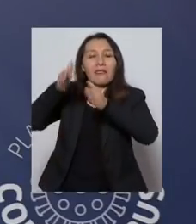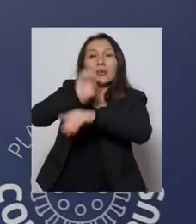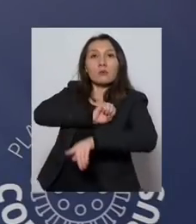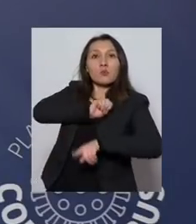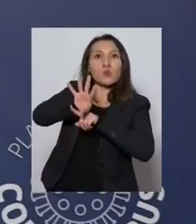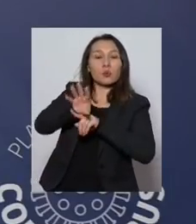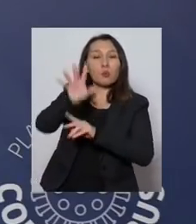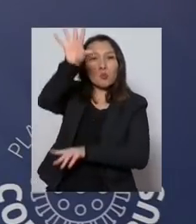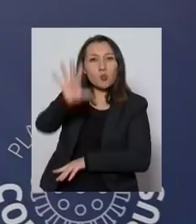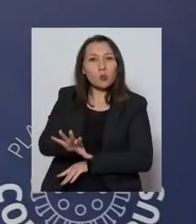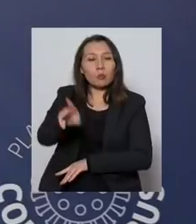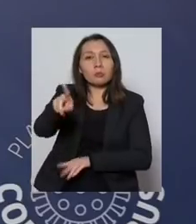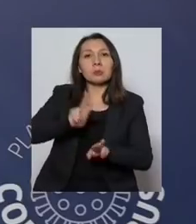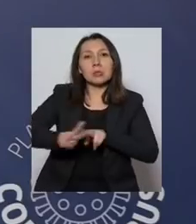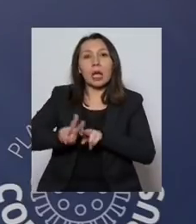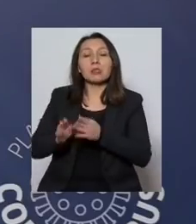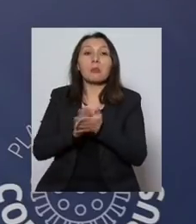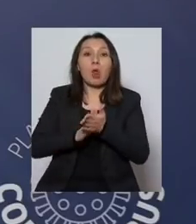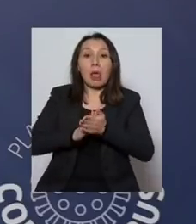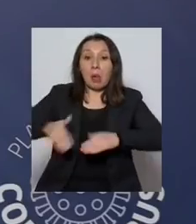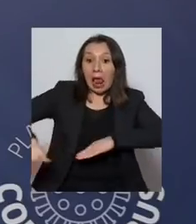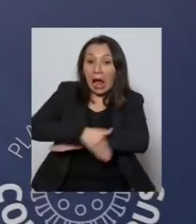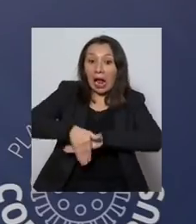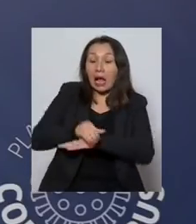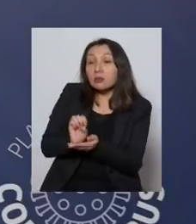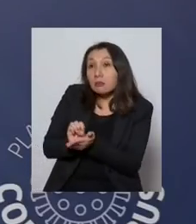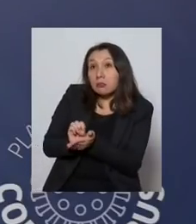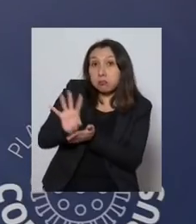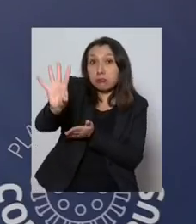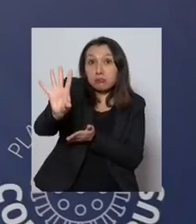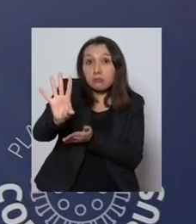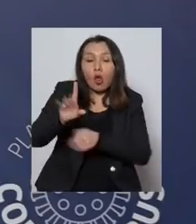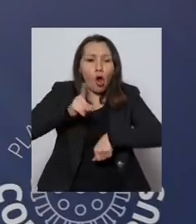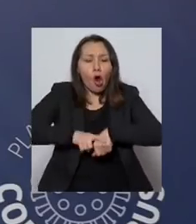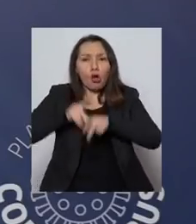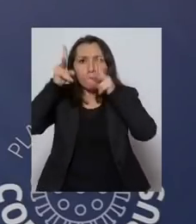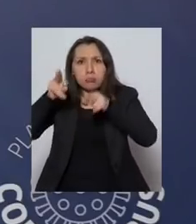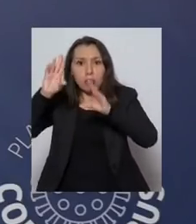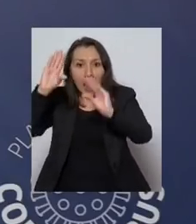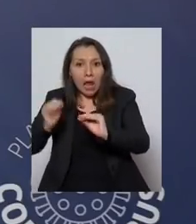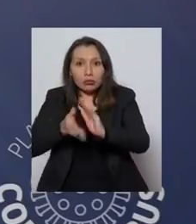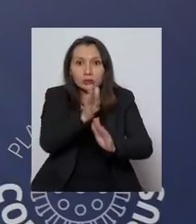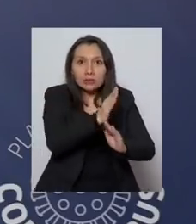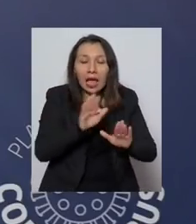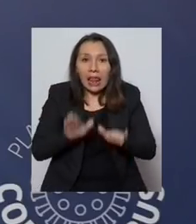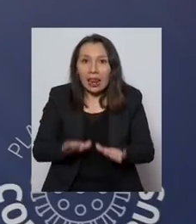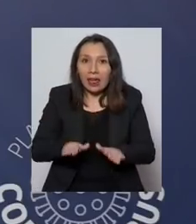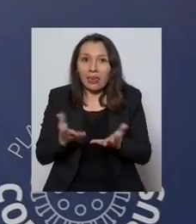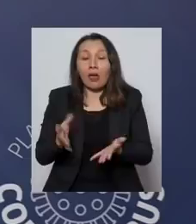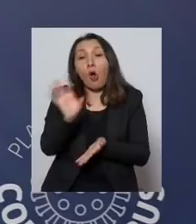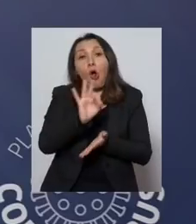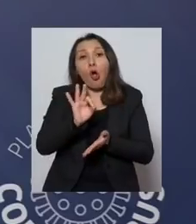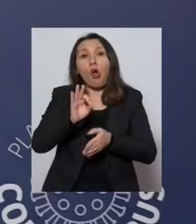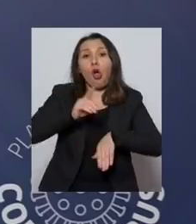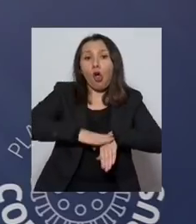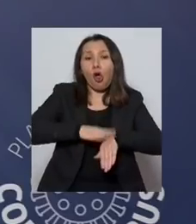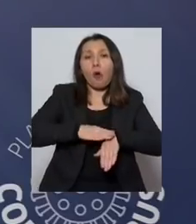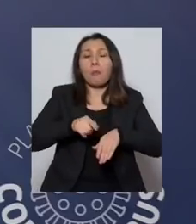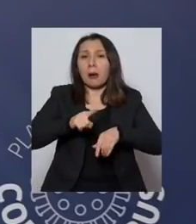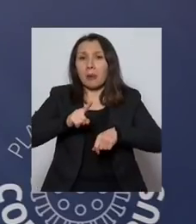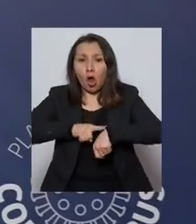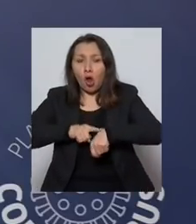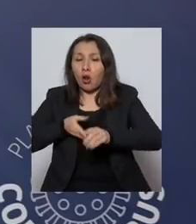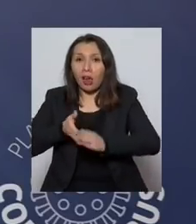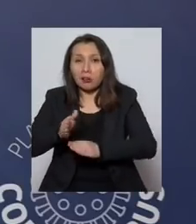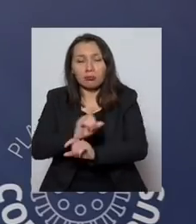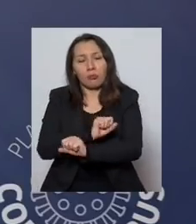si están realizándose desde la calle, en horario de toque y queda o en horario de permiso, no